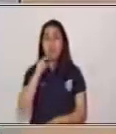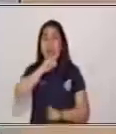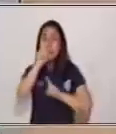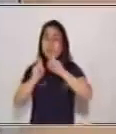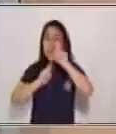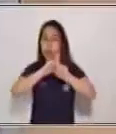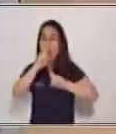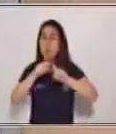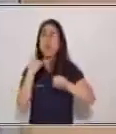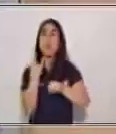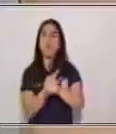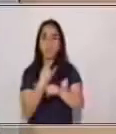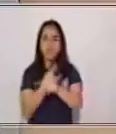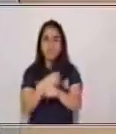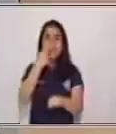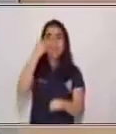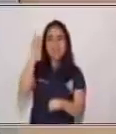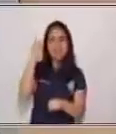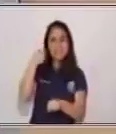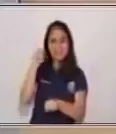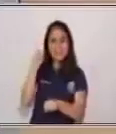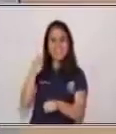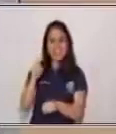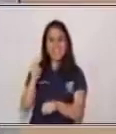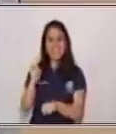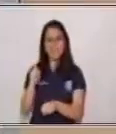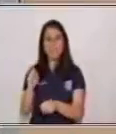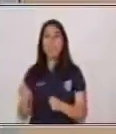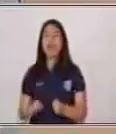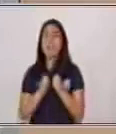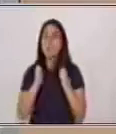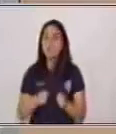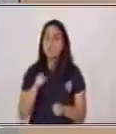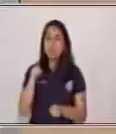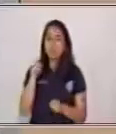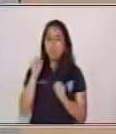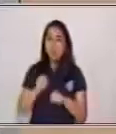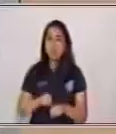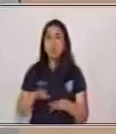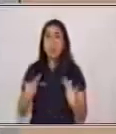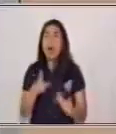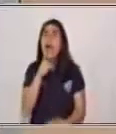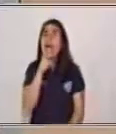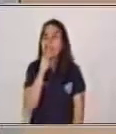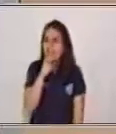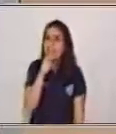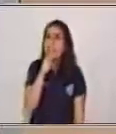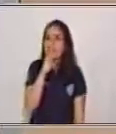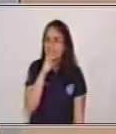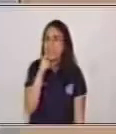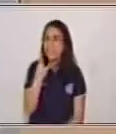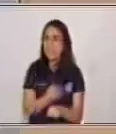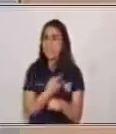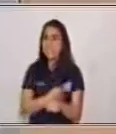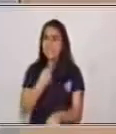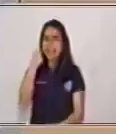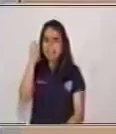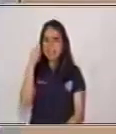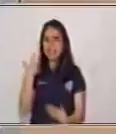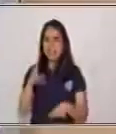que lo puedas discutir o verificar también con alguna otra persona que te esté acompañando o con quien tú quieras compartir lo que estás